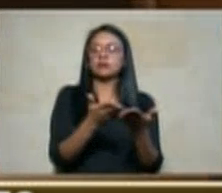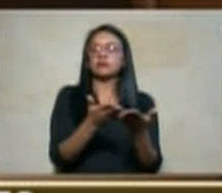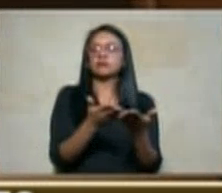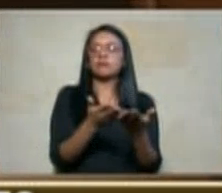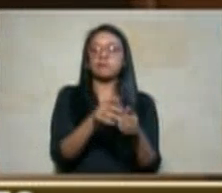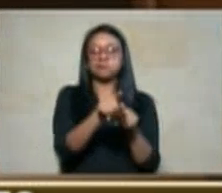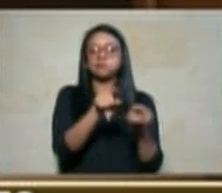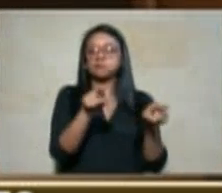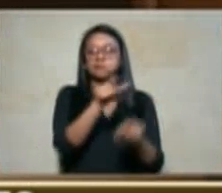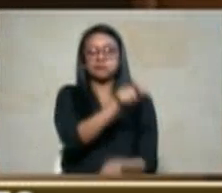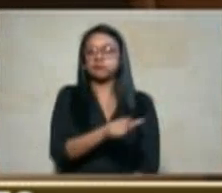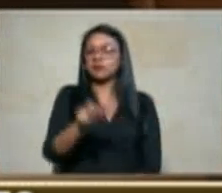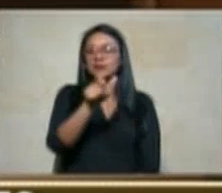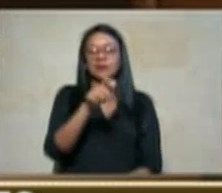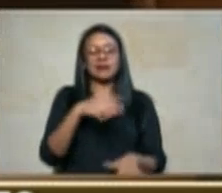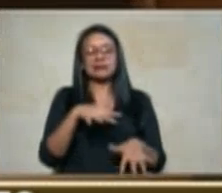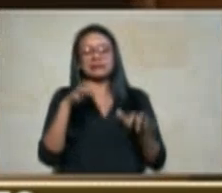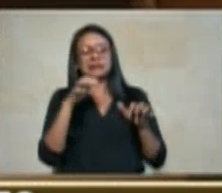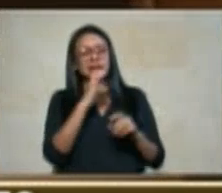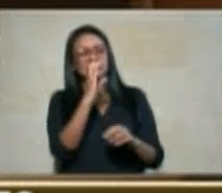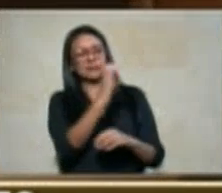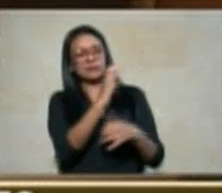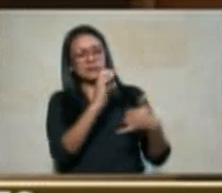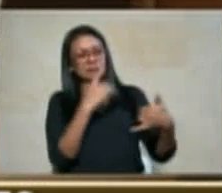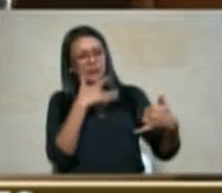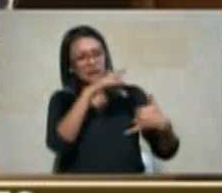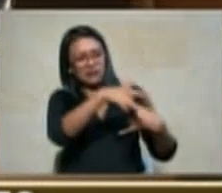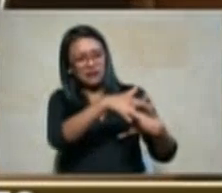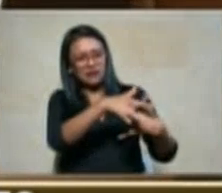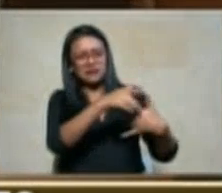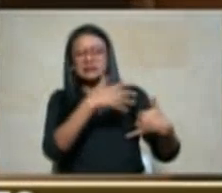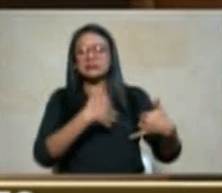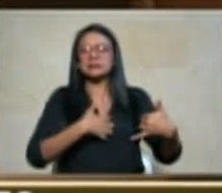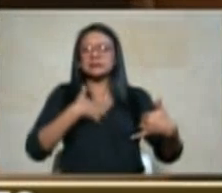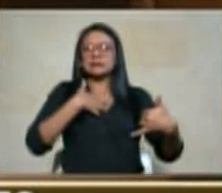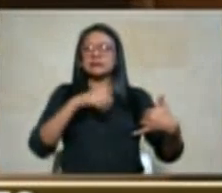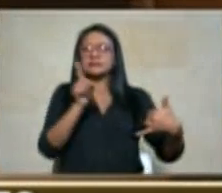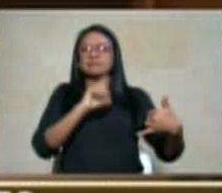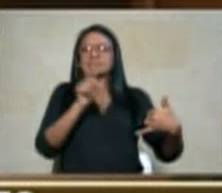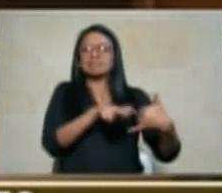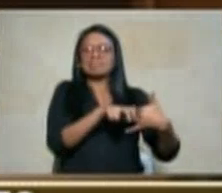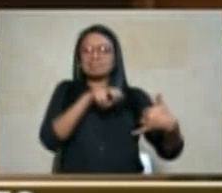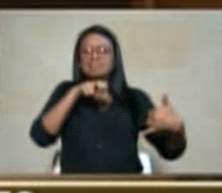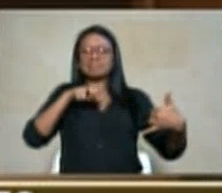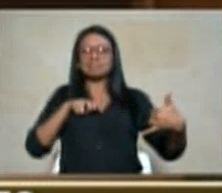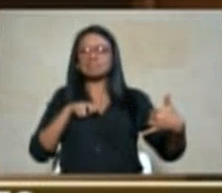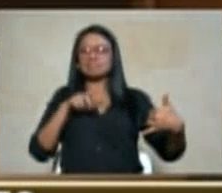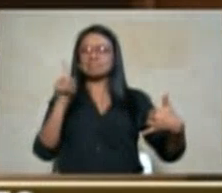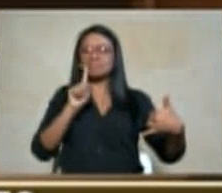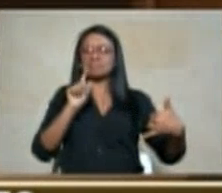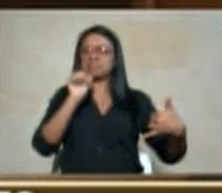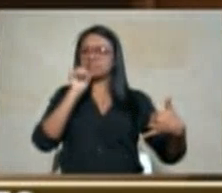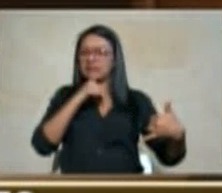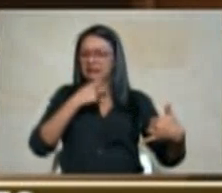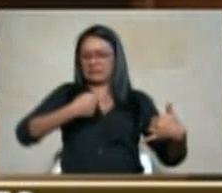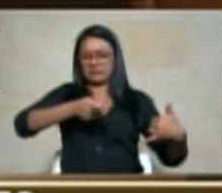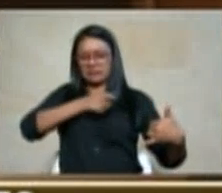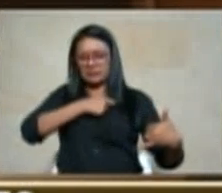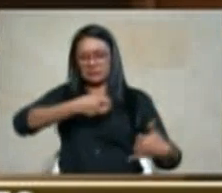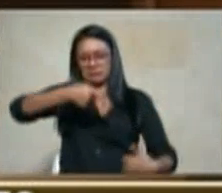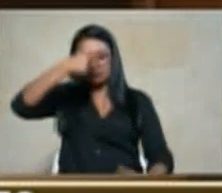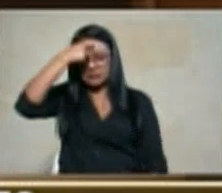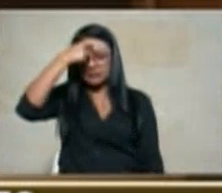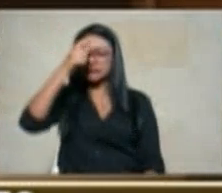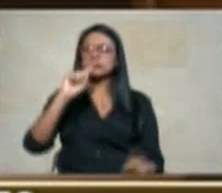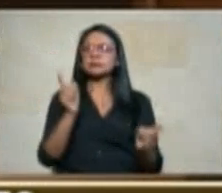reconocimiento, muchas de ellas no quieren volver al país por miedo, por temor, por todo lo que vivieron,